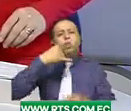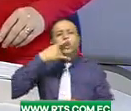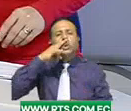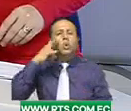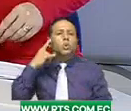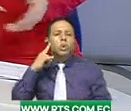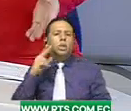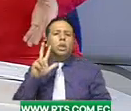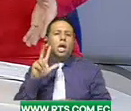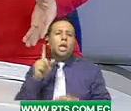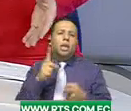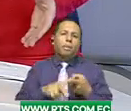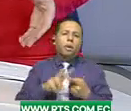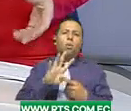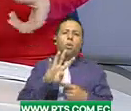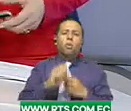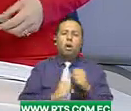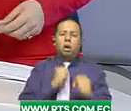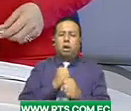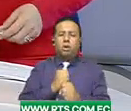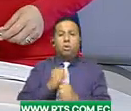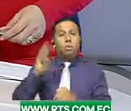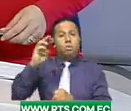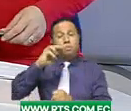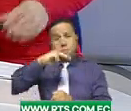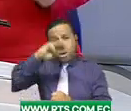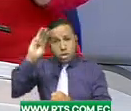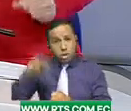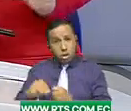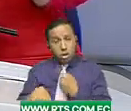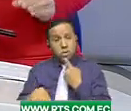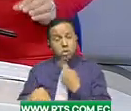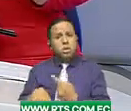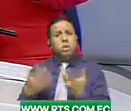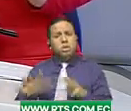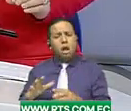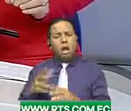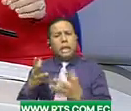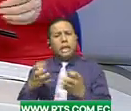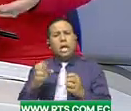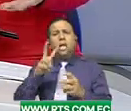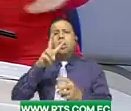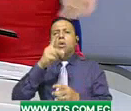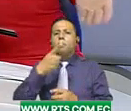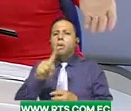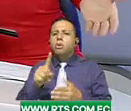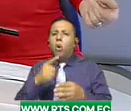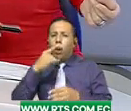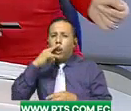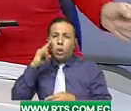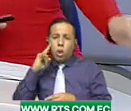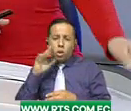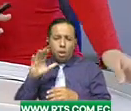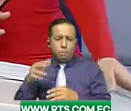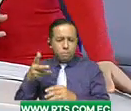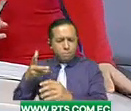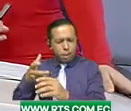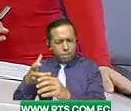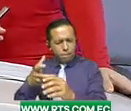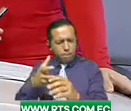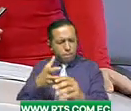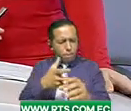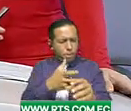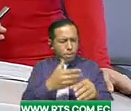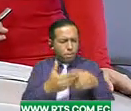4 años. El Ministerio de Salud tiene previsto inocular a 2 millones de infantes de manera progresiva, de acuerdo con